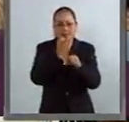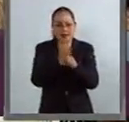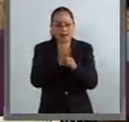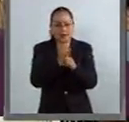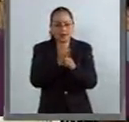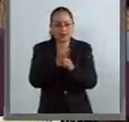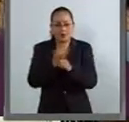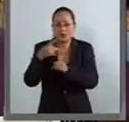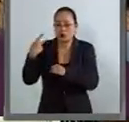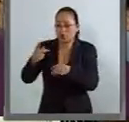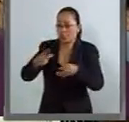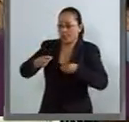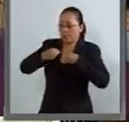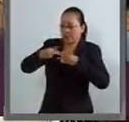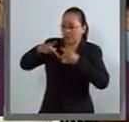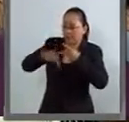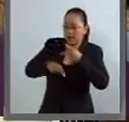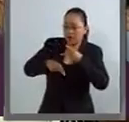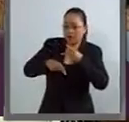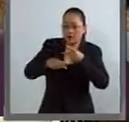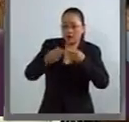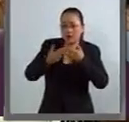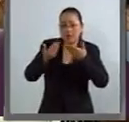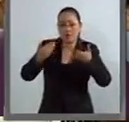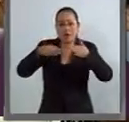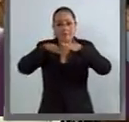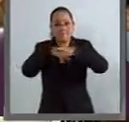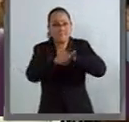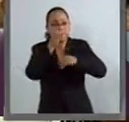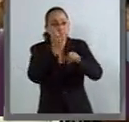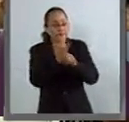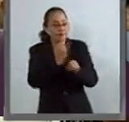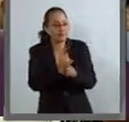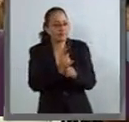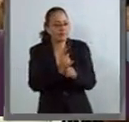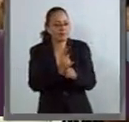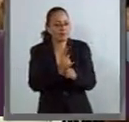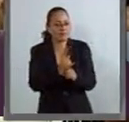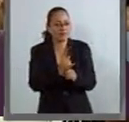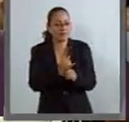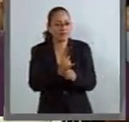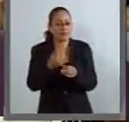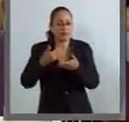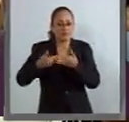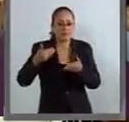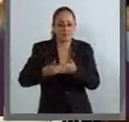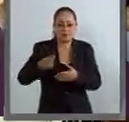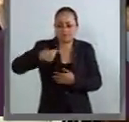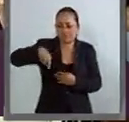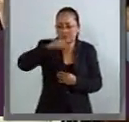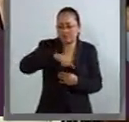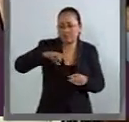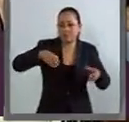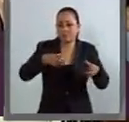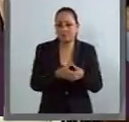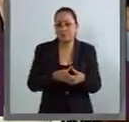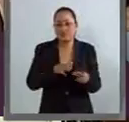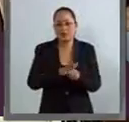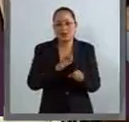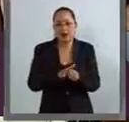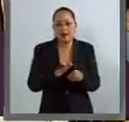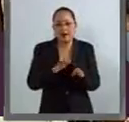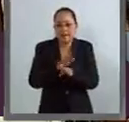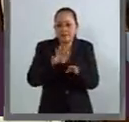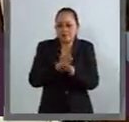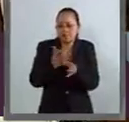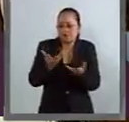vida para meterse a internet, ¿sí? En la generación, digamos, nuestra, nos hemos ido adaptando a